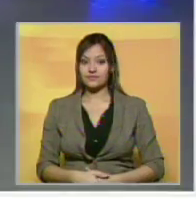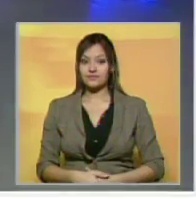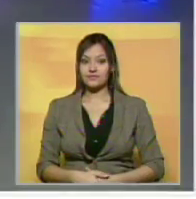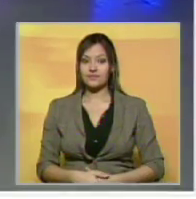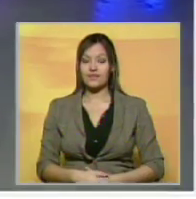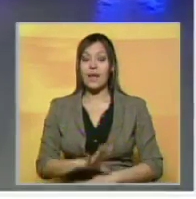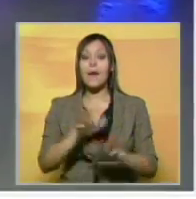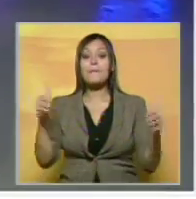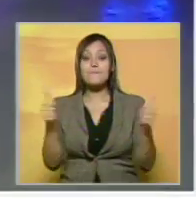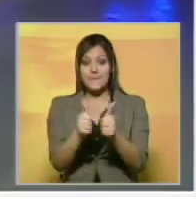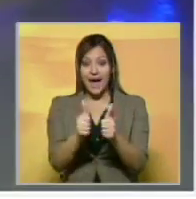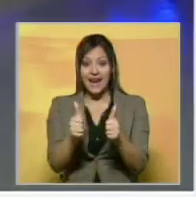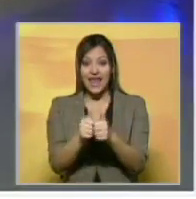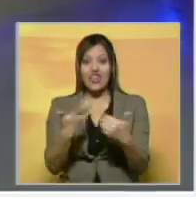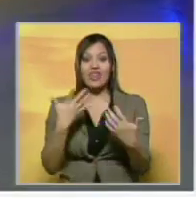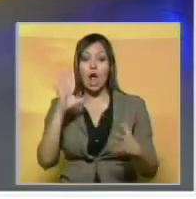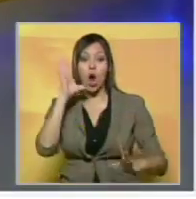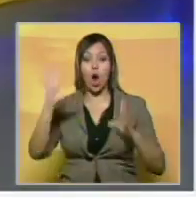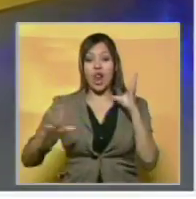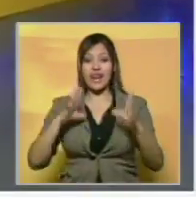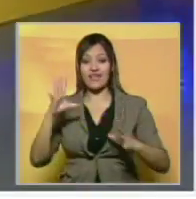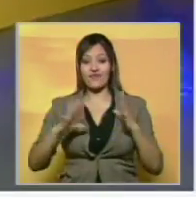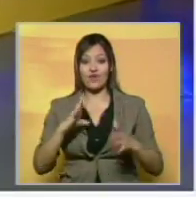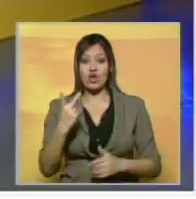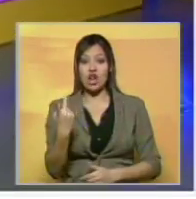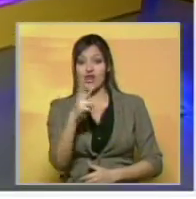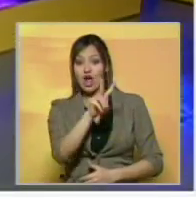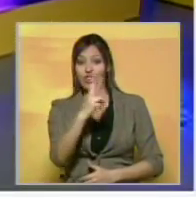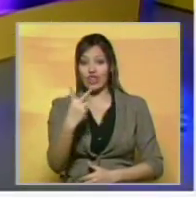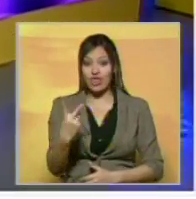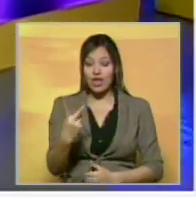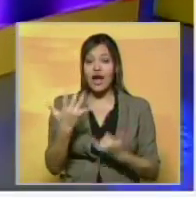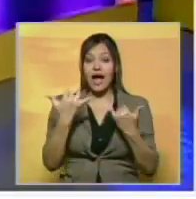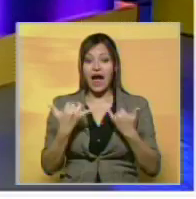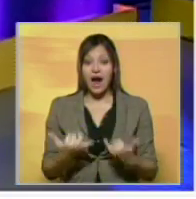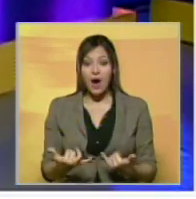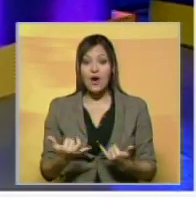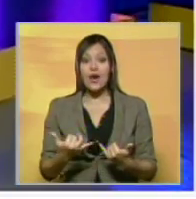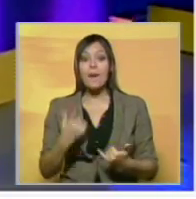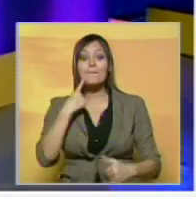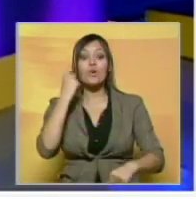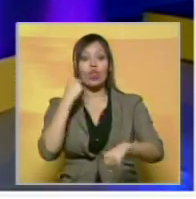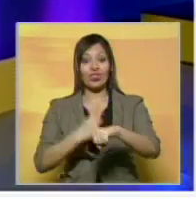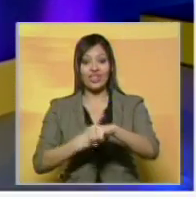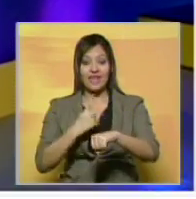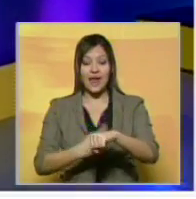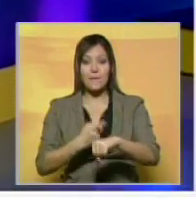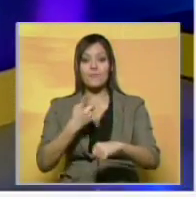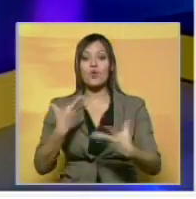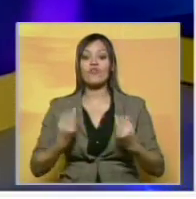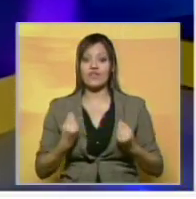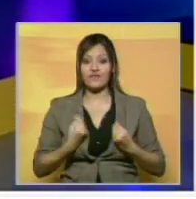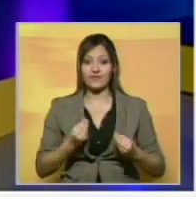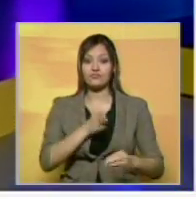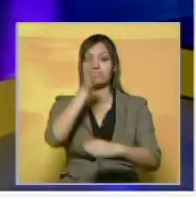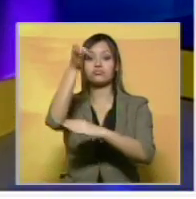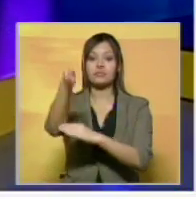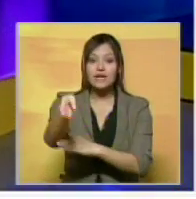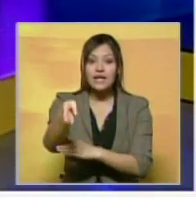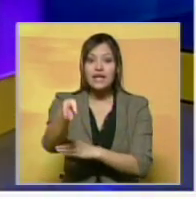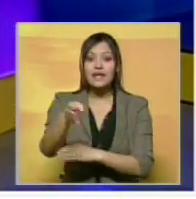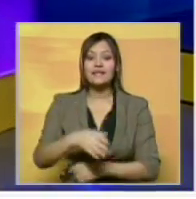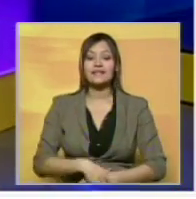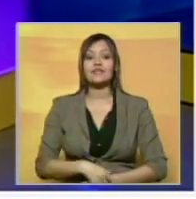Y la pareja vedette de Hollywood, Angelina Jolie y Brad Pitt, se instalarán provisionalmente en Johannesburgo, en donde